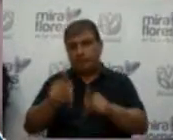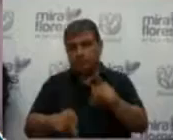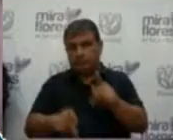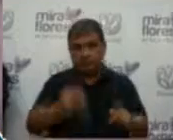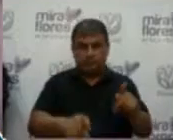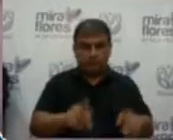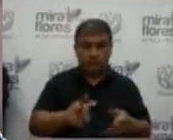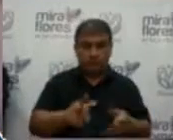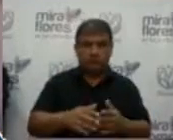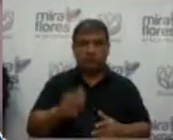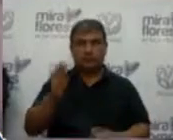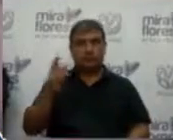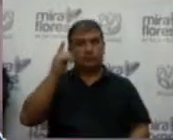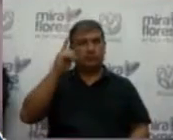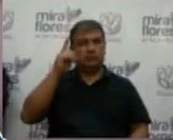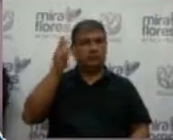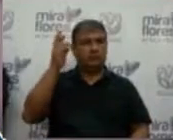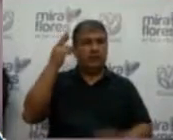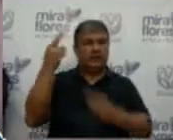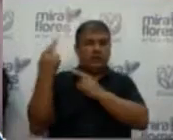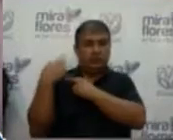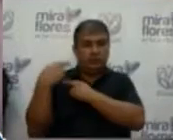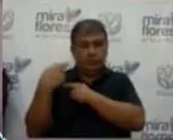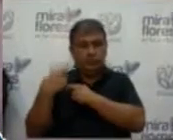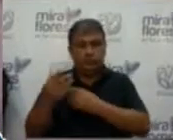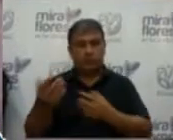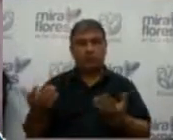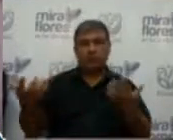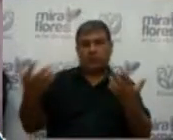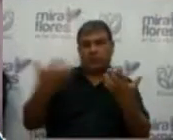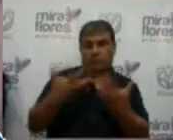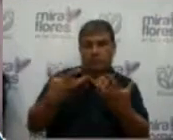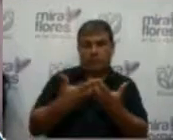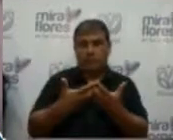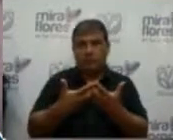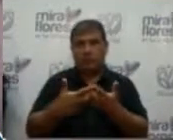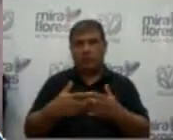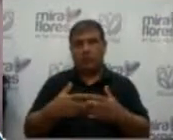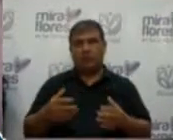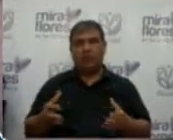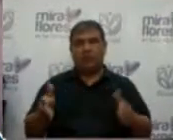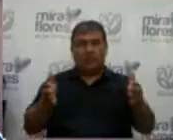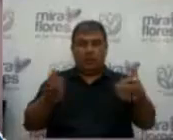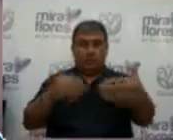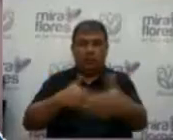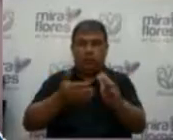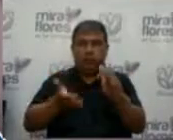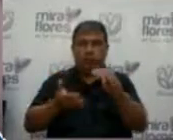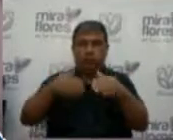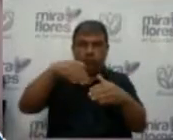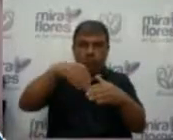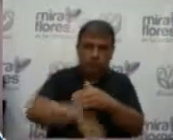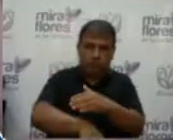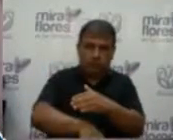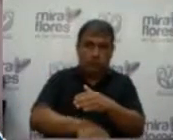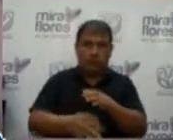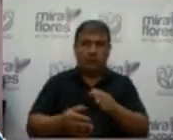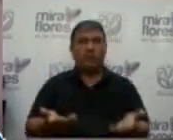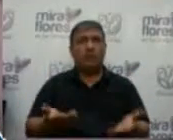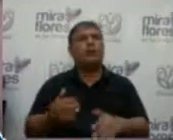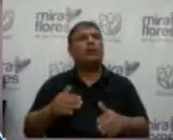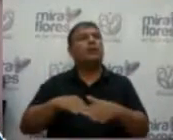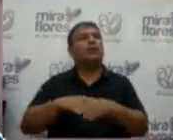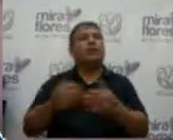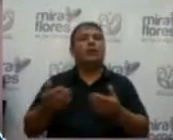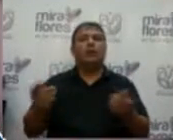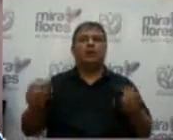siendo cabeza de responsabilidad con relación al contenedor soterrado. Y ante la